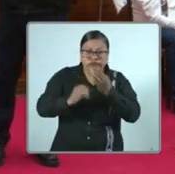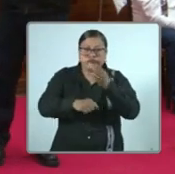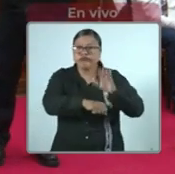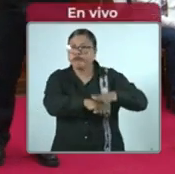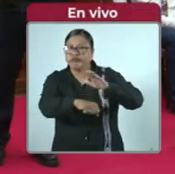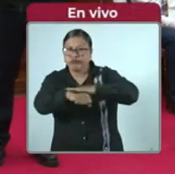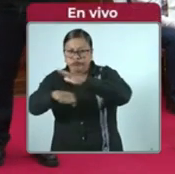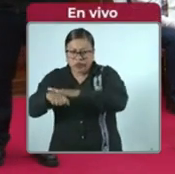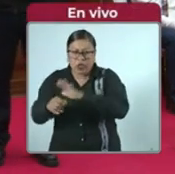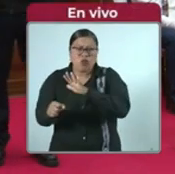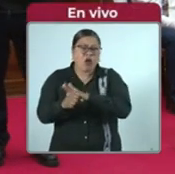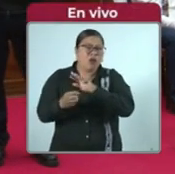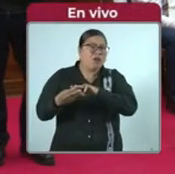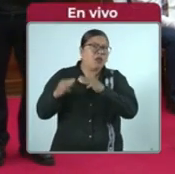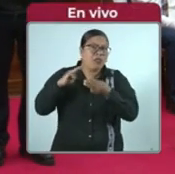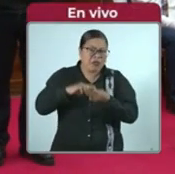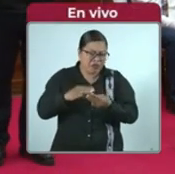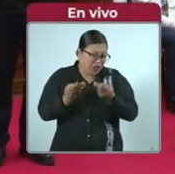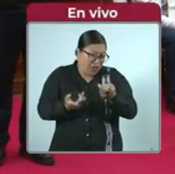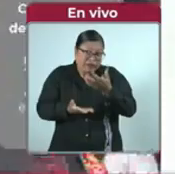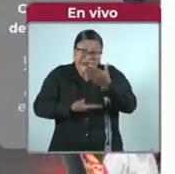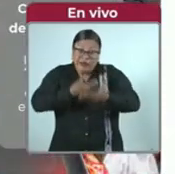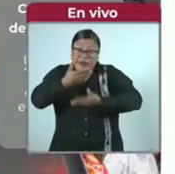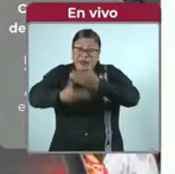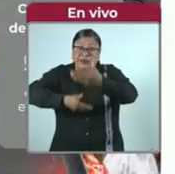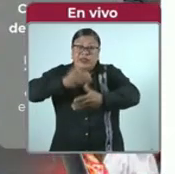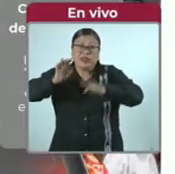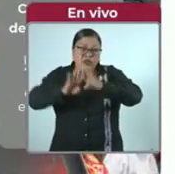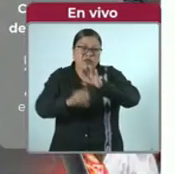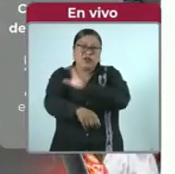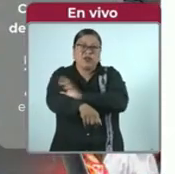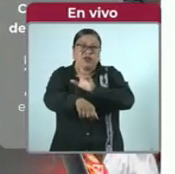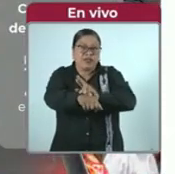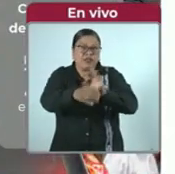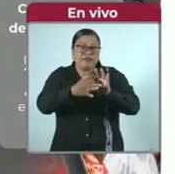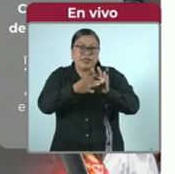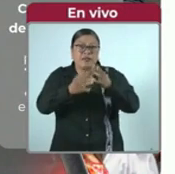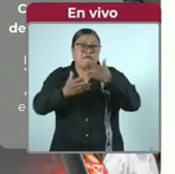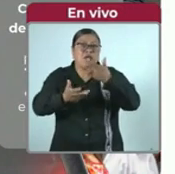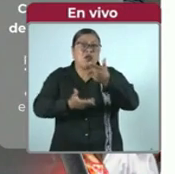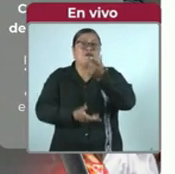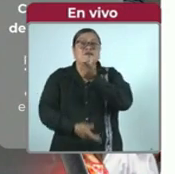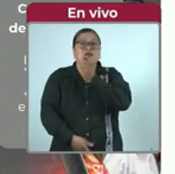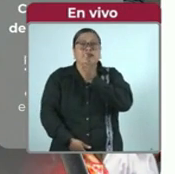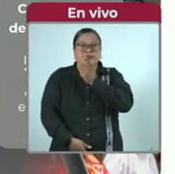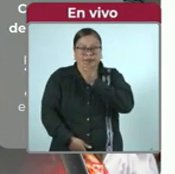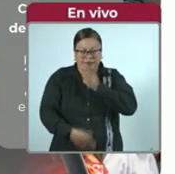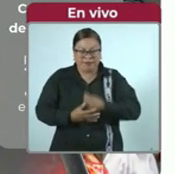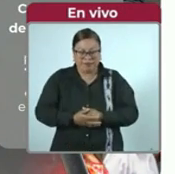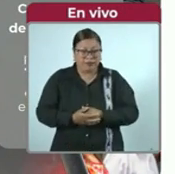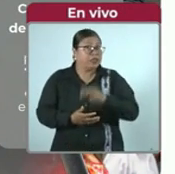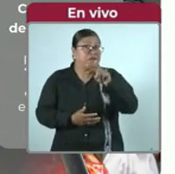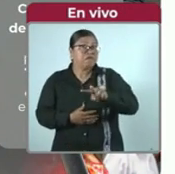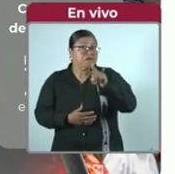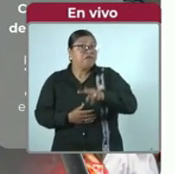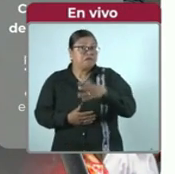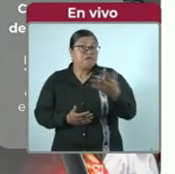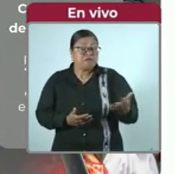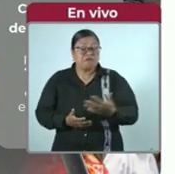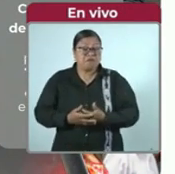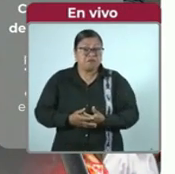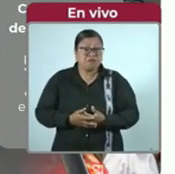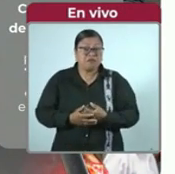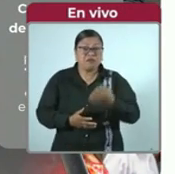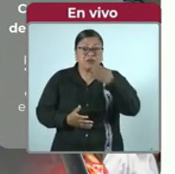ir a las causas y esto es lo que se ha avanzado en el mando de coordinación y mejor policía la verdad es que el